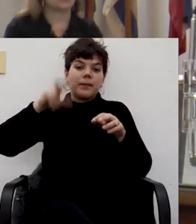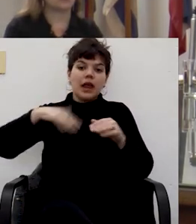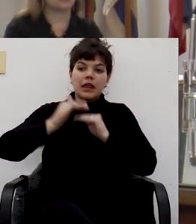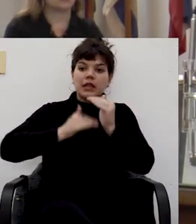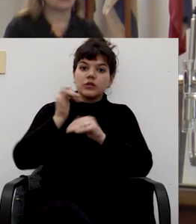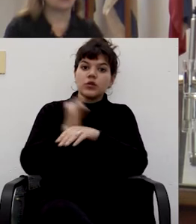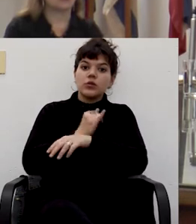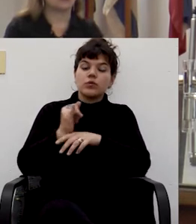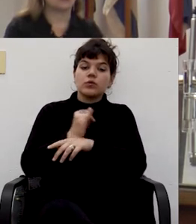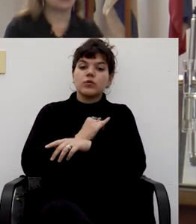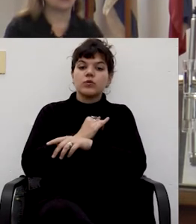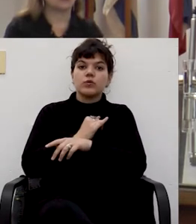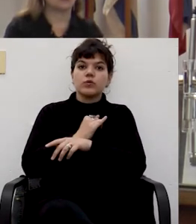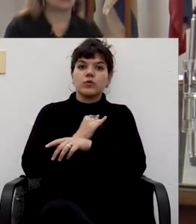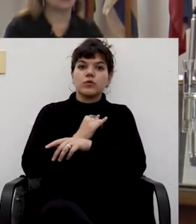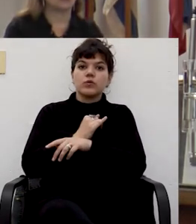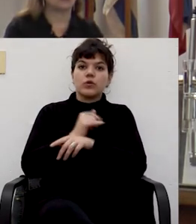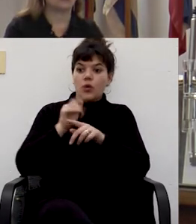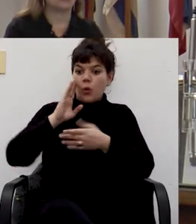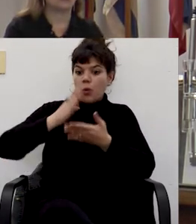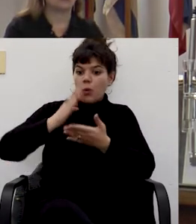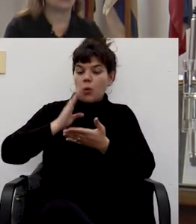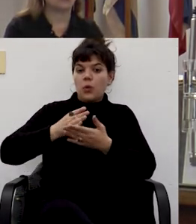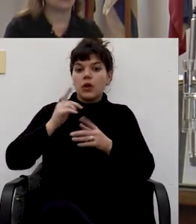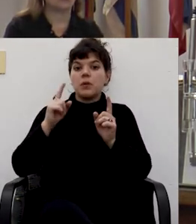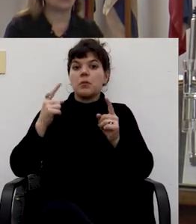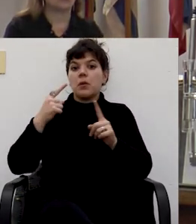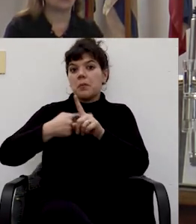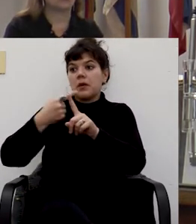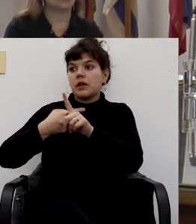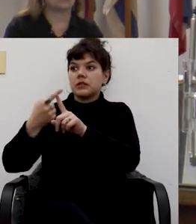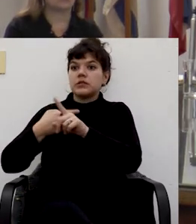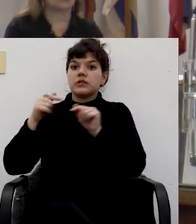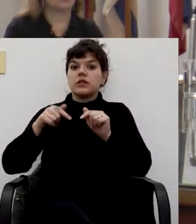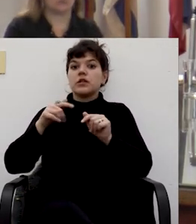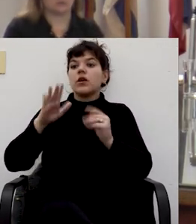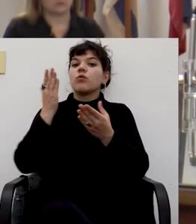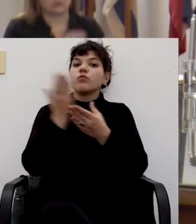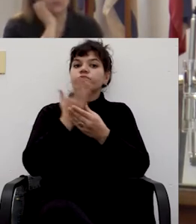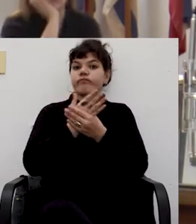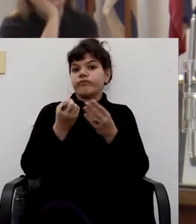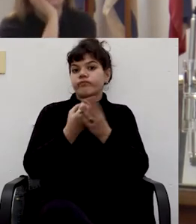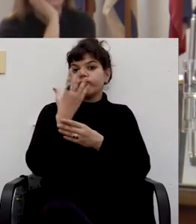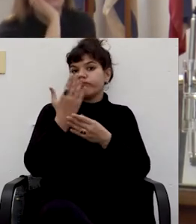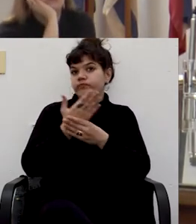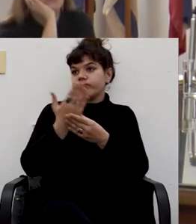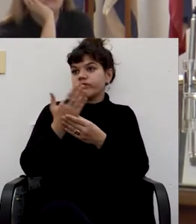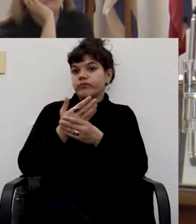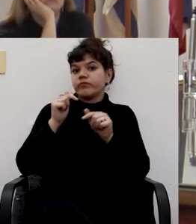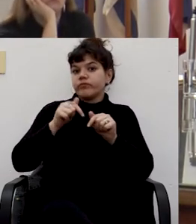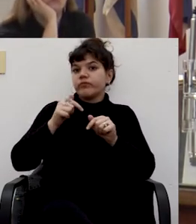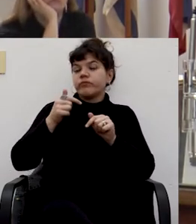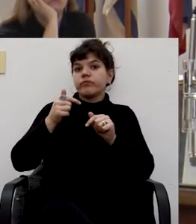Institucional, en estos últimos meses se centró fundamentalmente en hacer un documento que diera cuenta de un estado de situación del